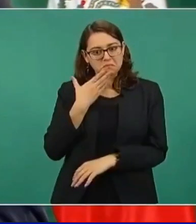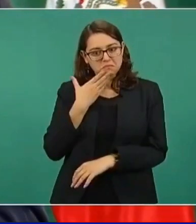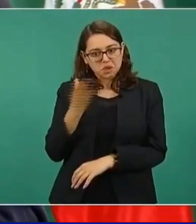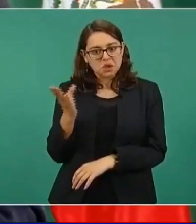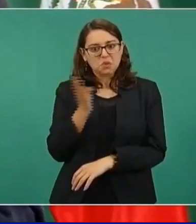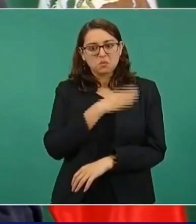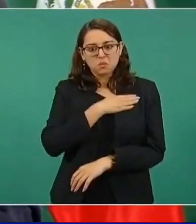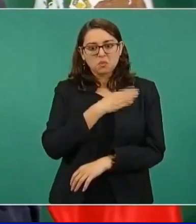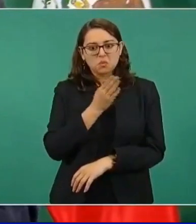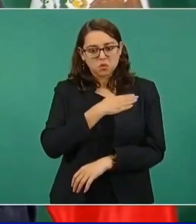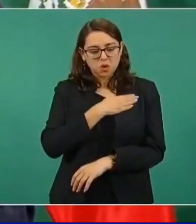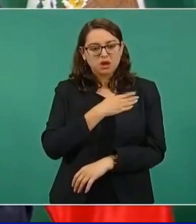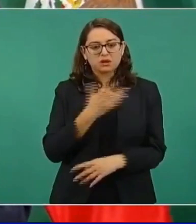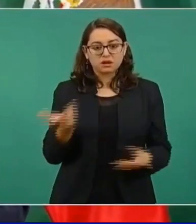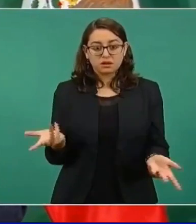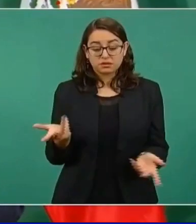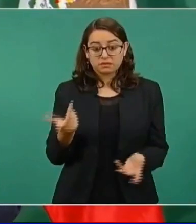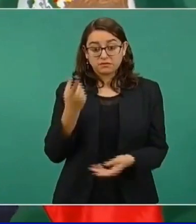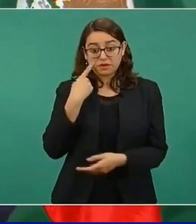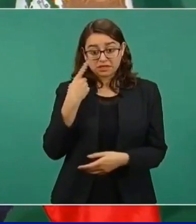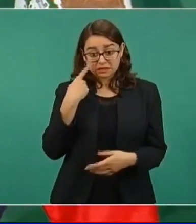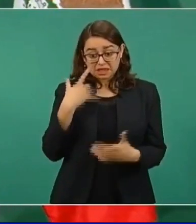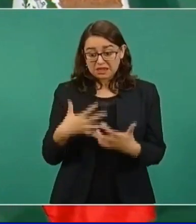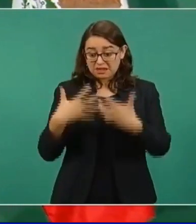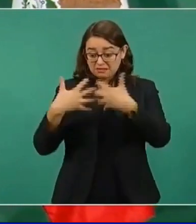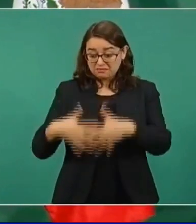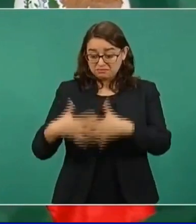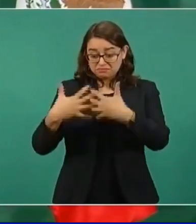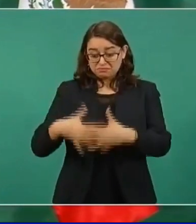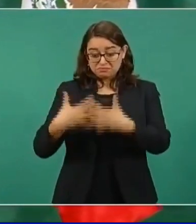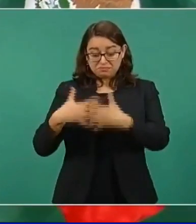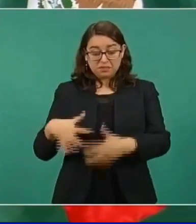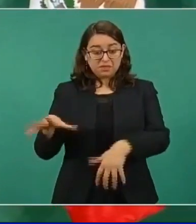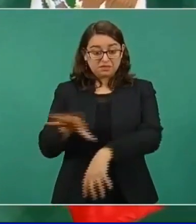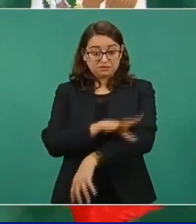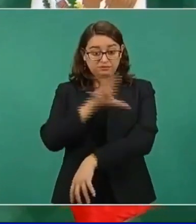generando 9% de toda la